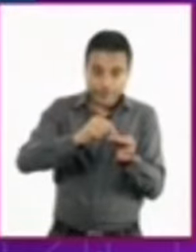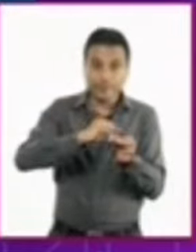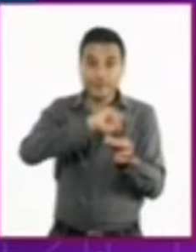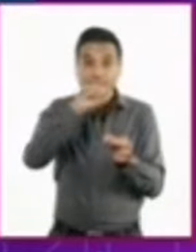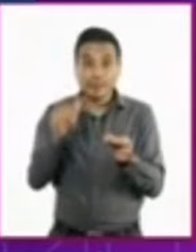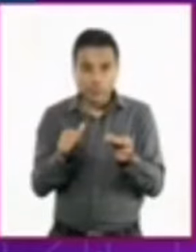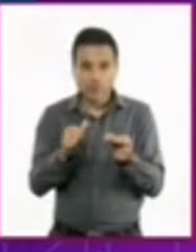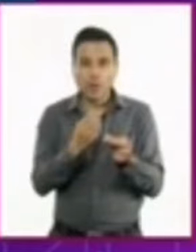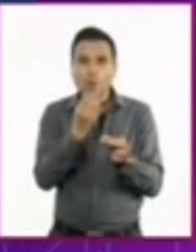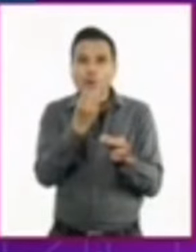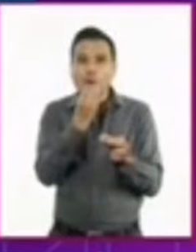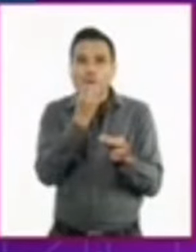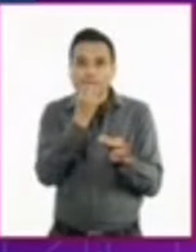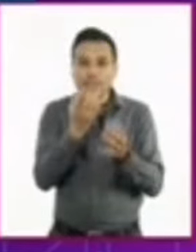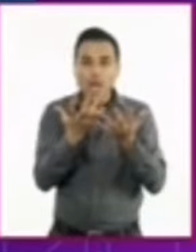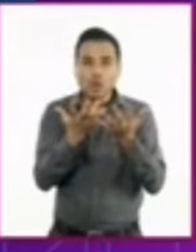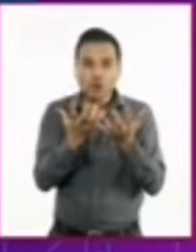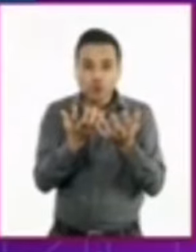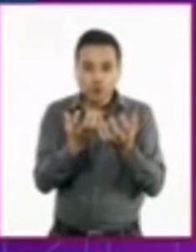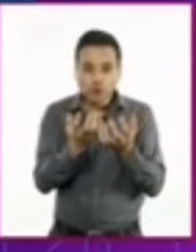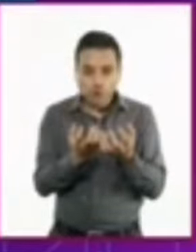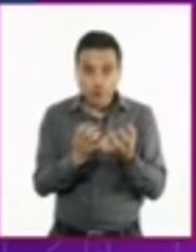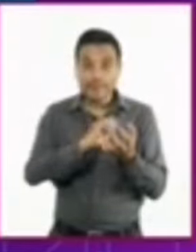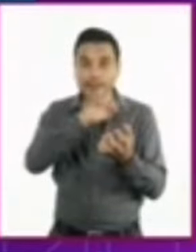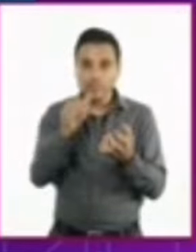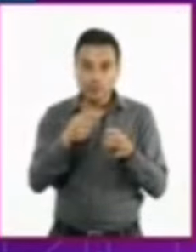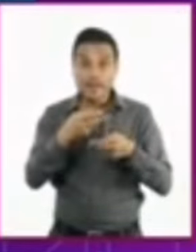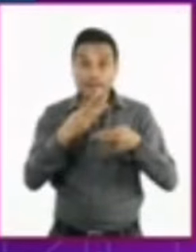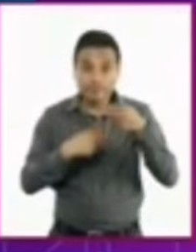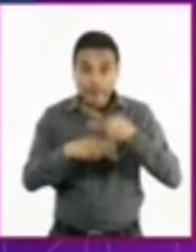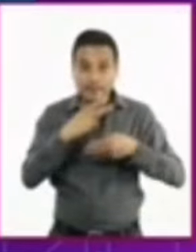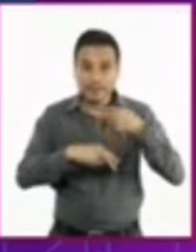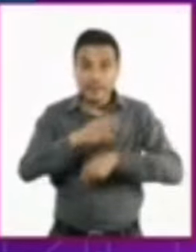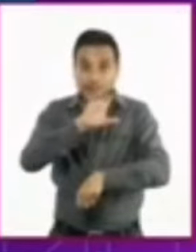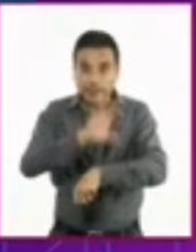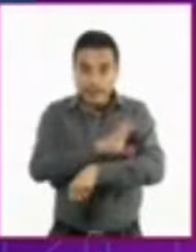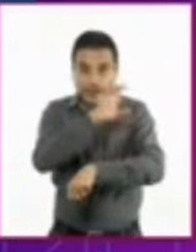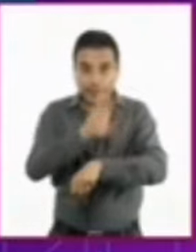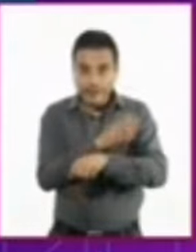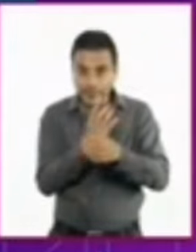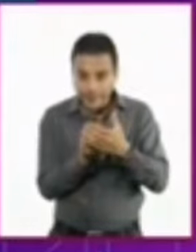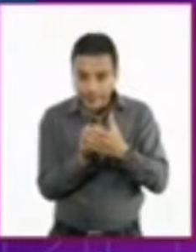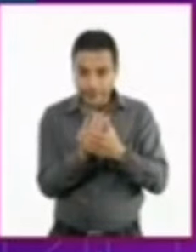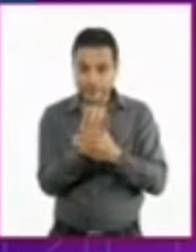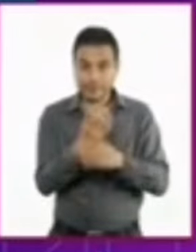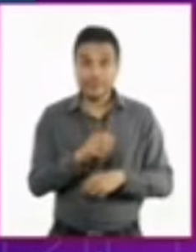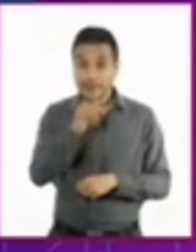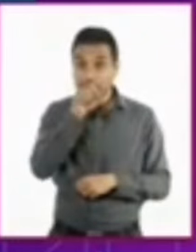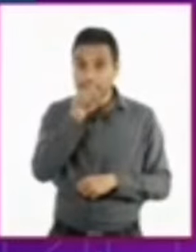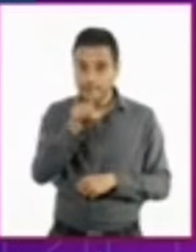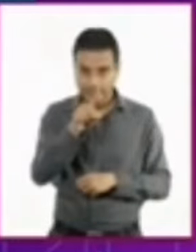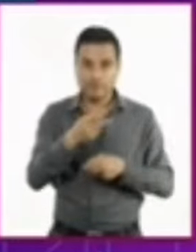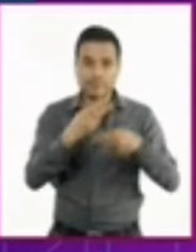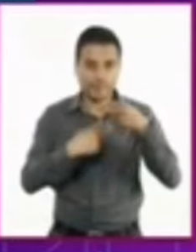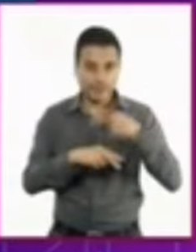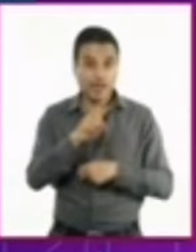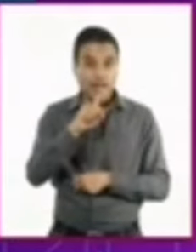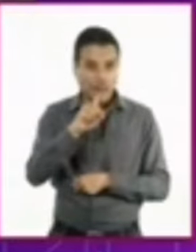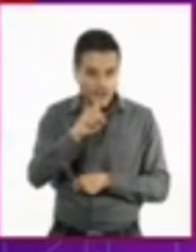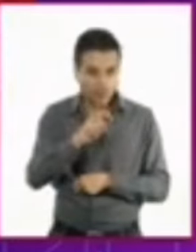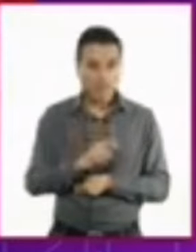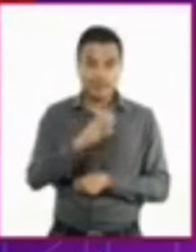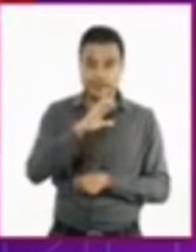los carbohidratos y como consecuencia, se obtiene la energía contenida en ellos, además de que se forma agua y dióxido de